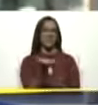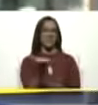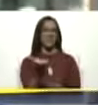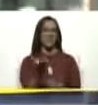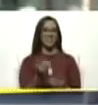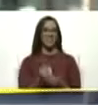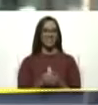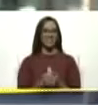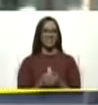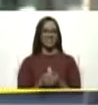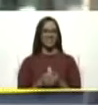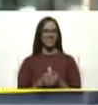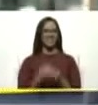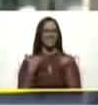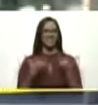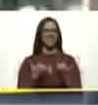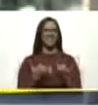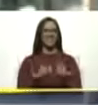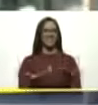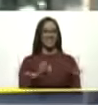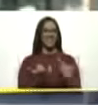viene por ahí. Caifá.